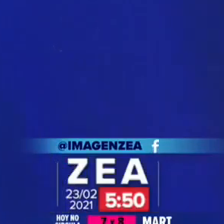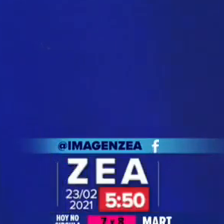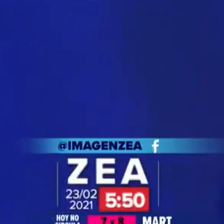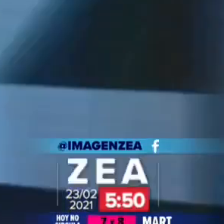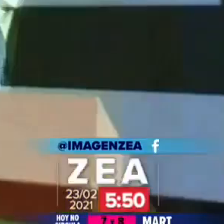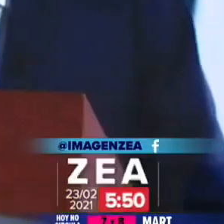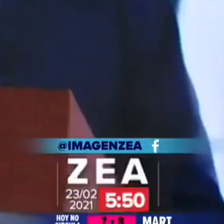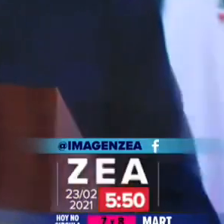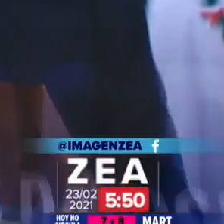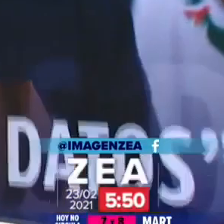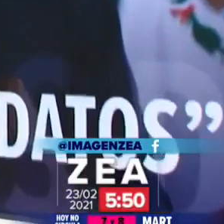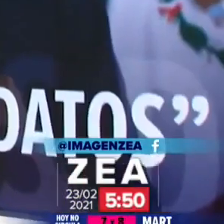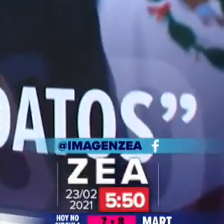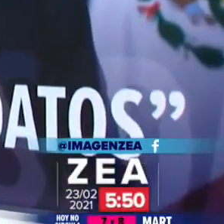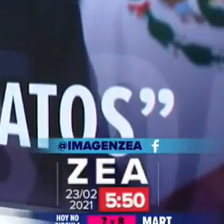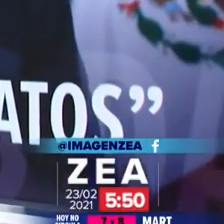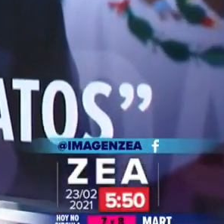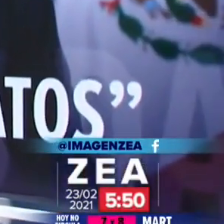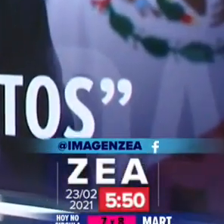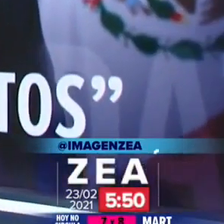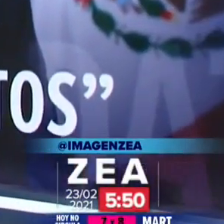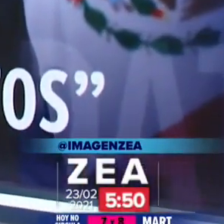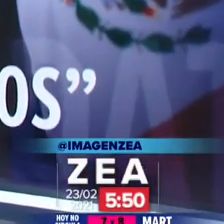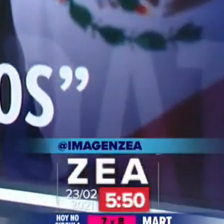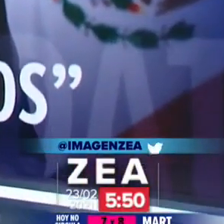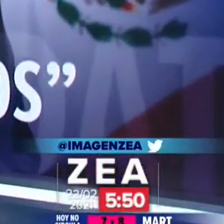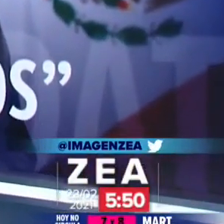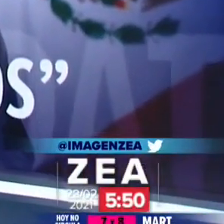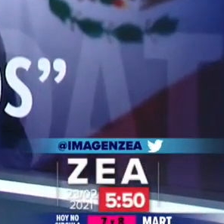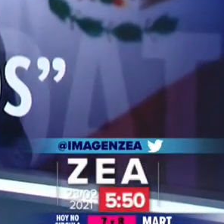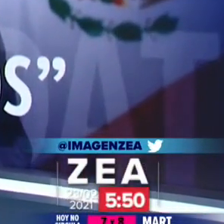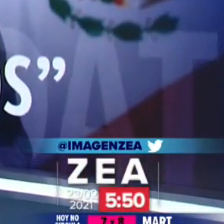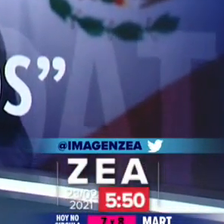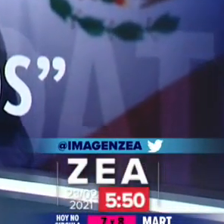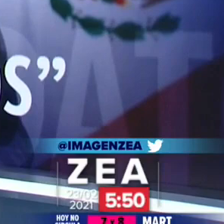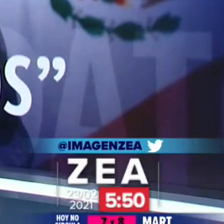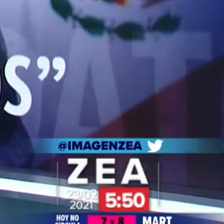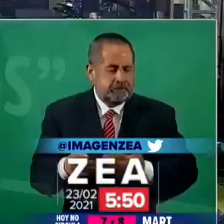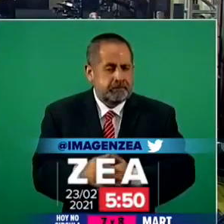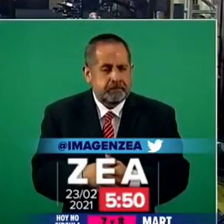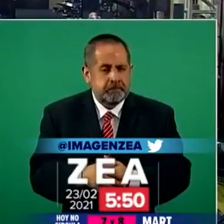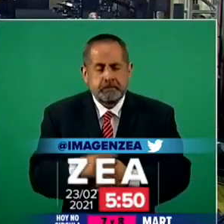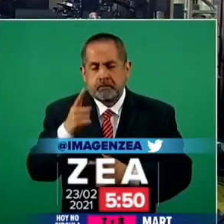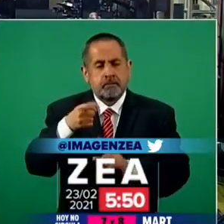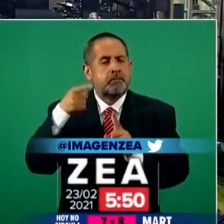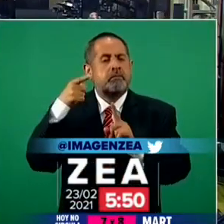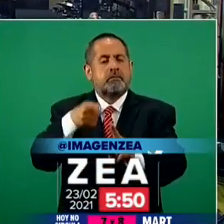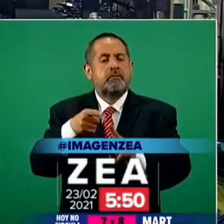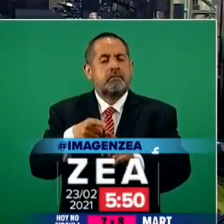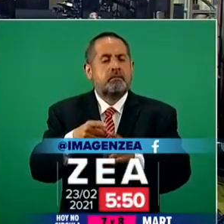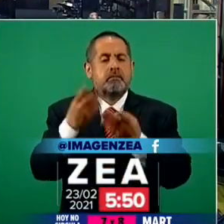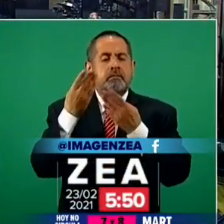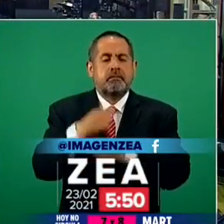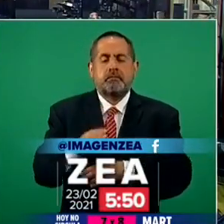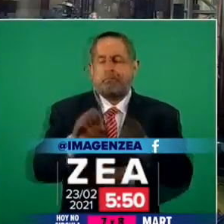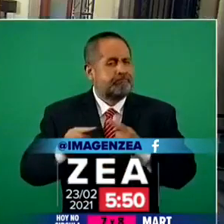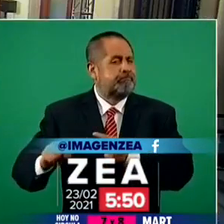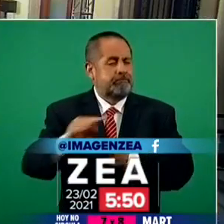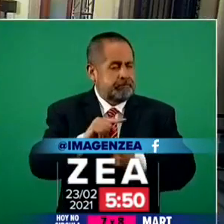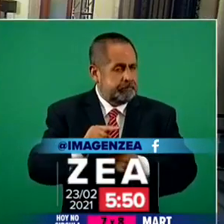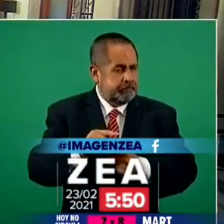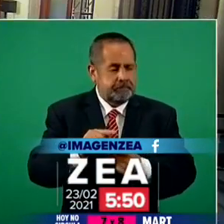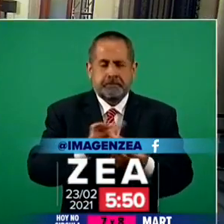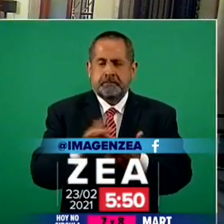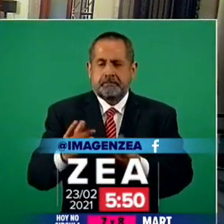Yo tengo otros datos. Así le respondió el presidente López Obrador a la Auditoría Superior de la Federación sobre las anomalías en los programas sociales de su